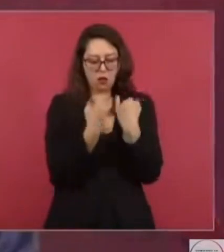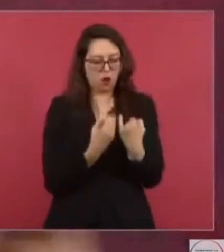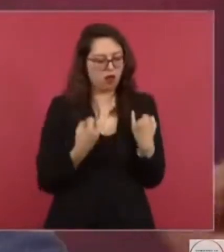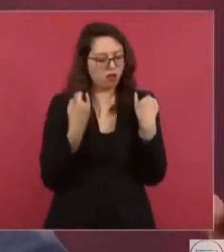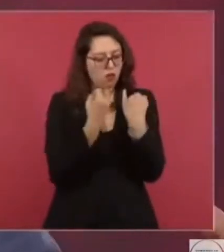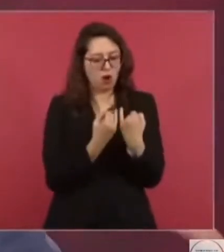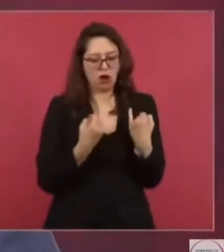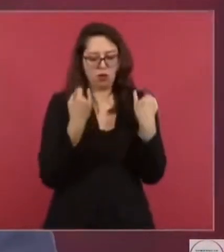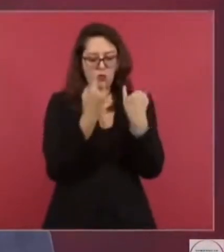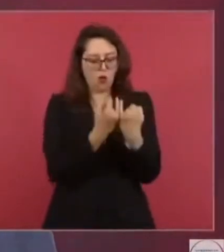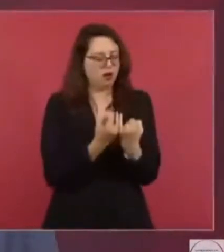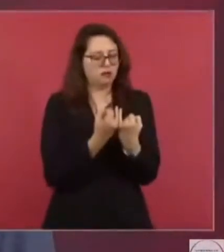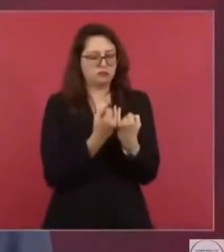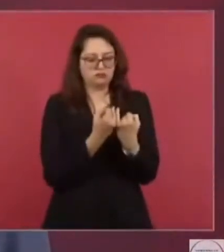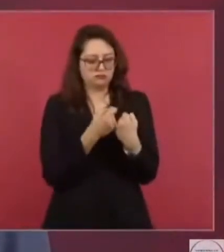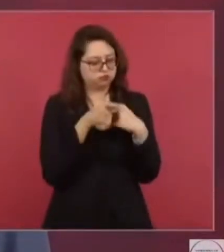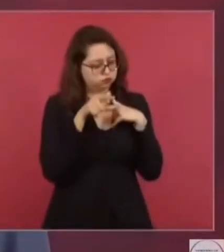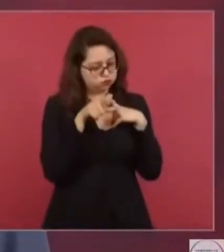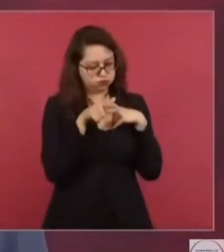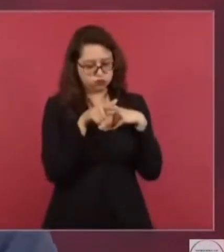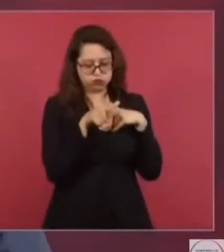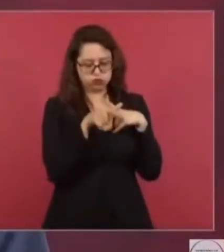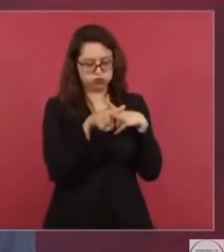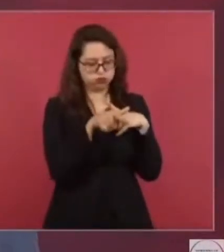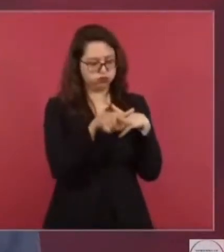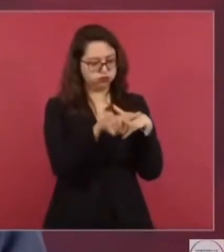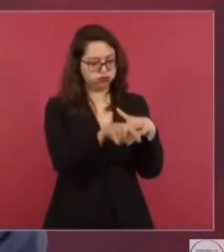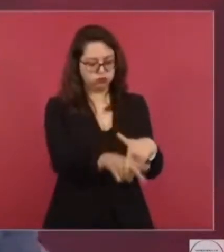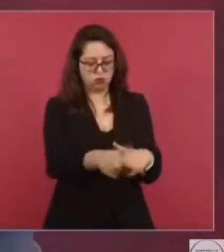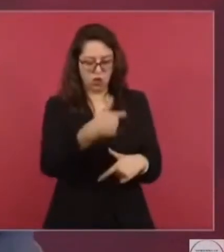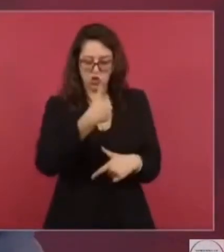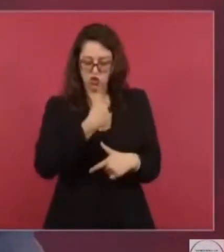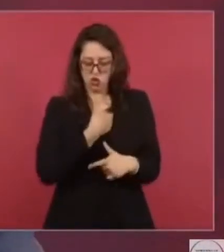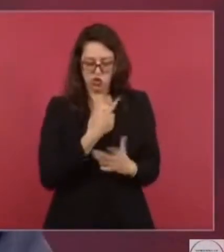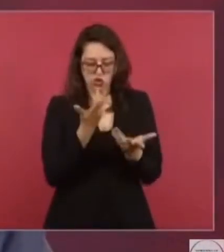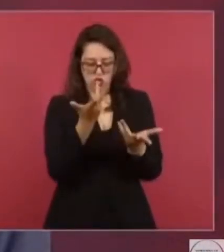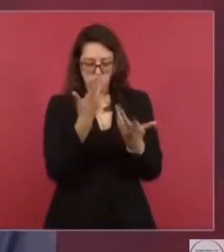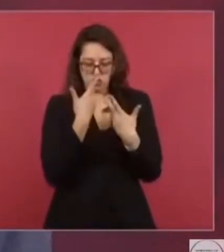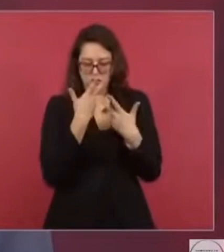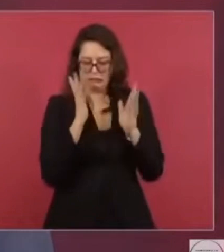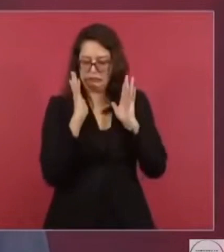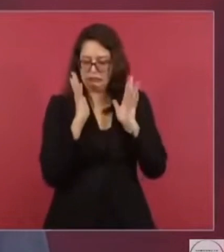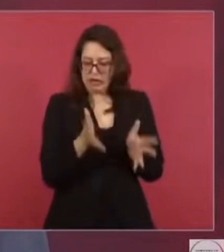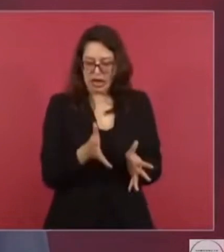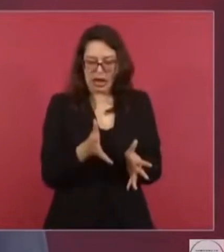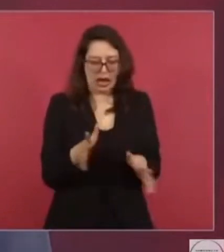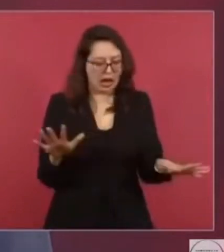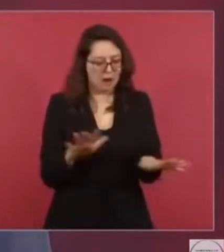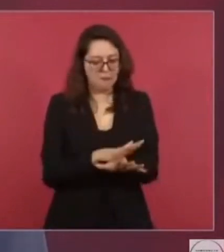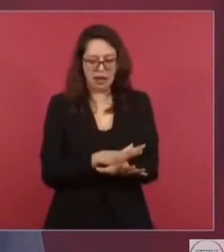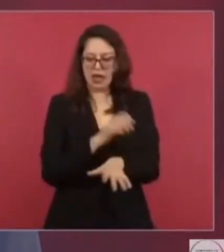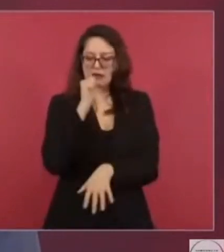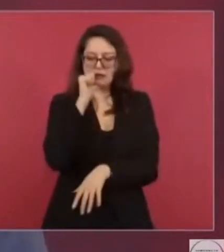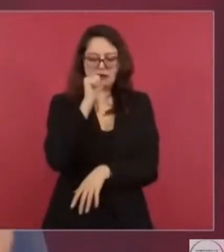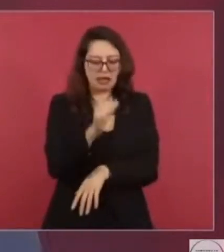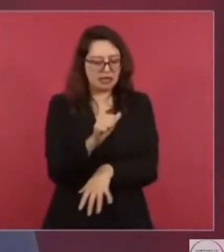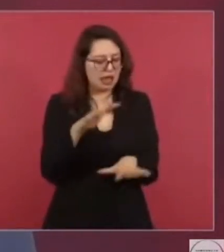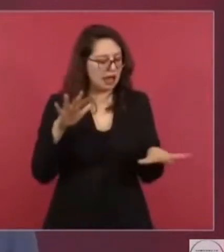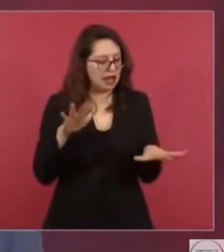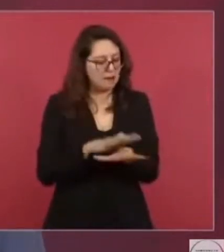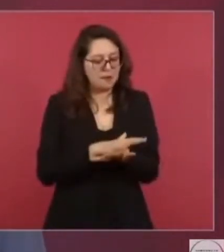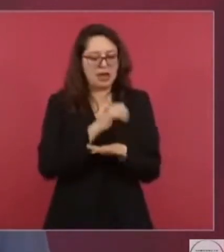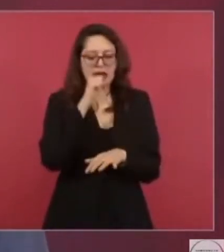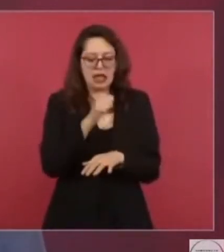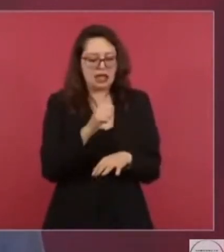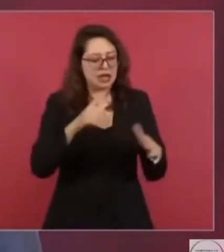es mantener el statu quo. Yo soy así y voy a seguir siendo así. Yo nací